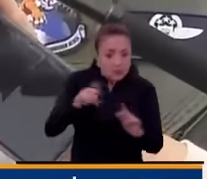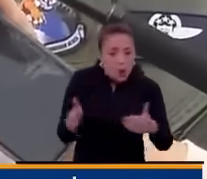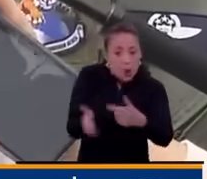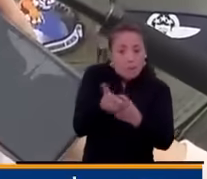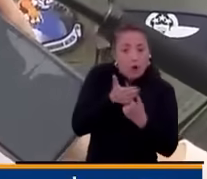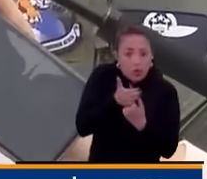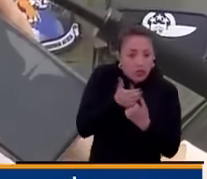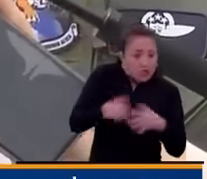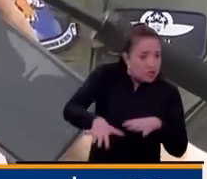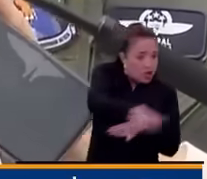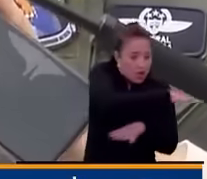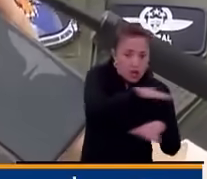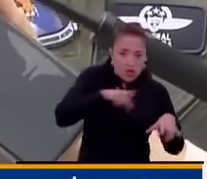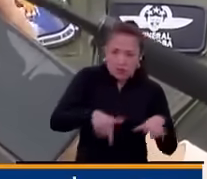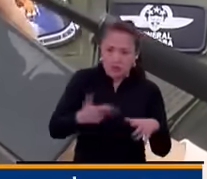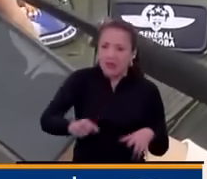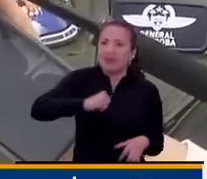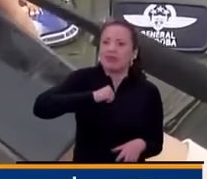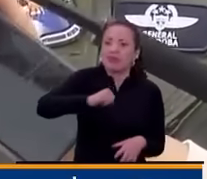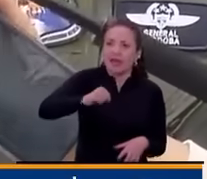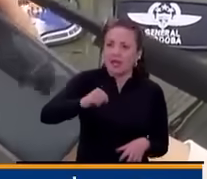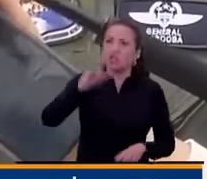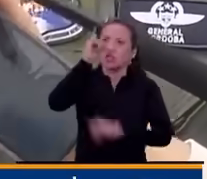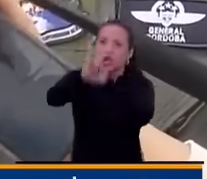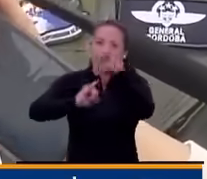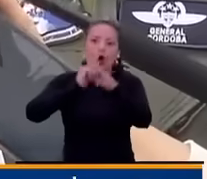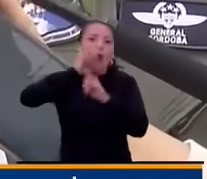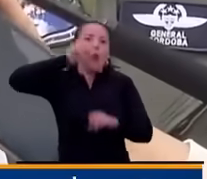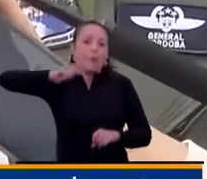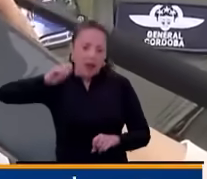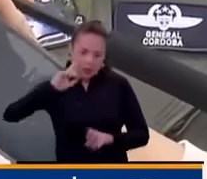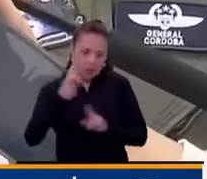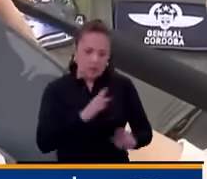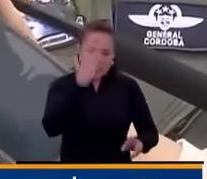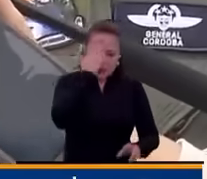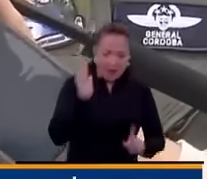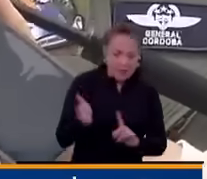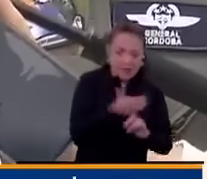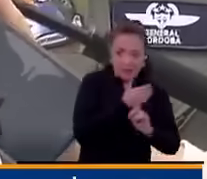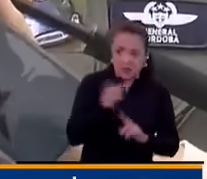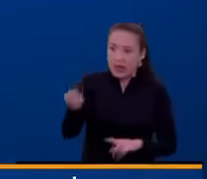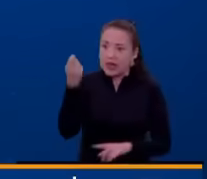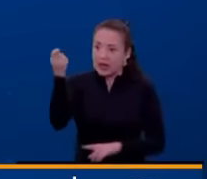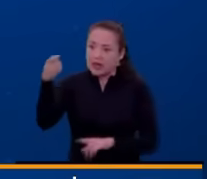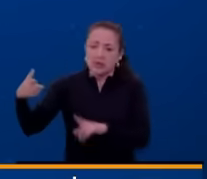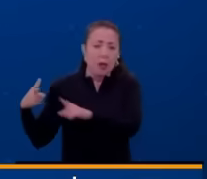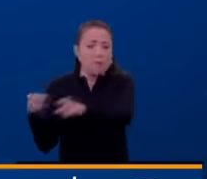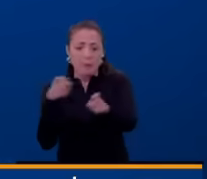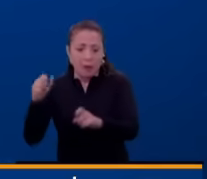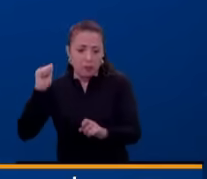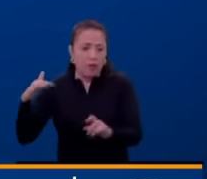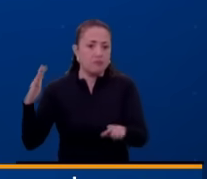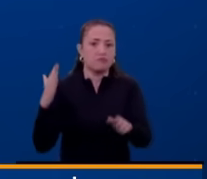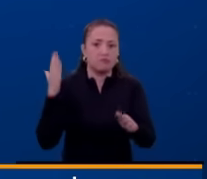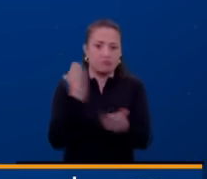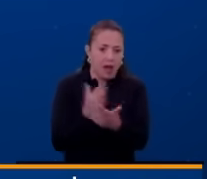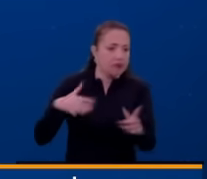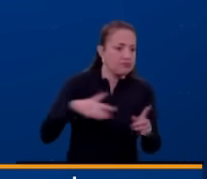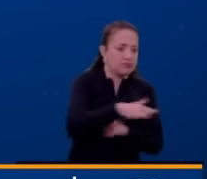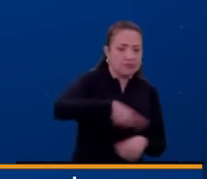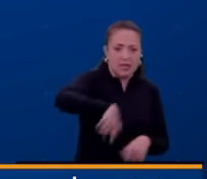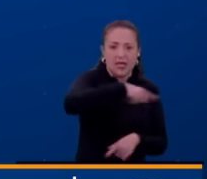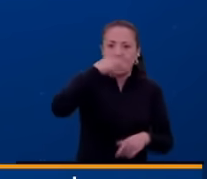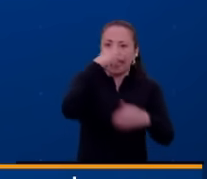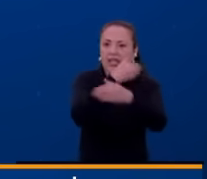además por el derecho internacional humanitario, que pueden poner en riesgo a estos